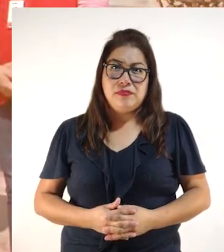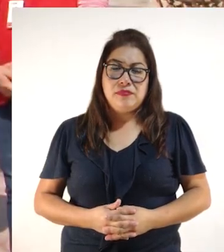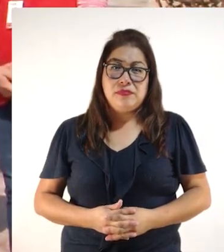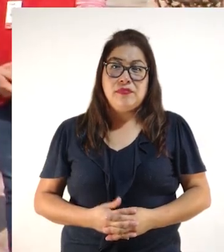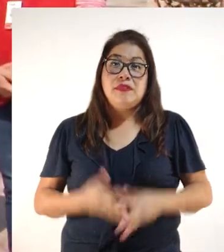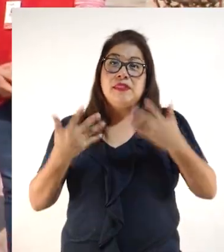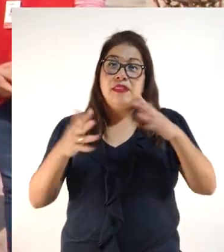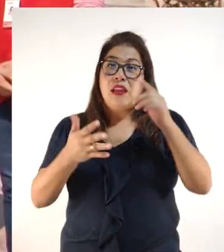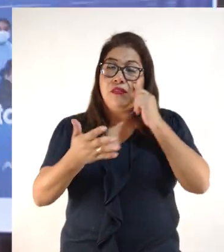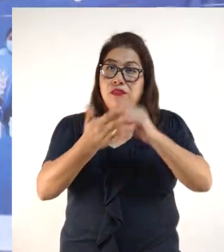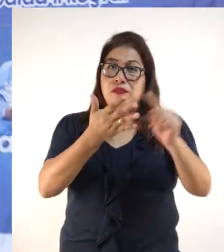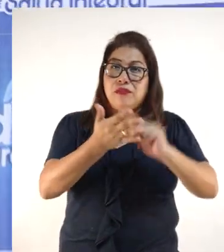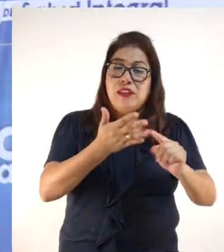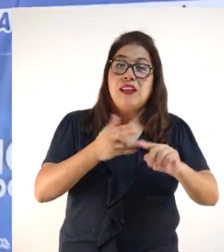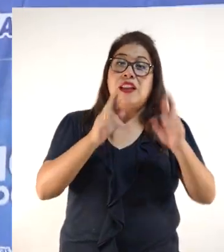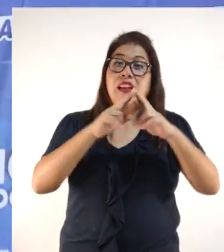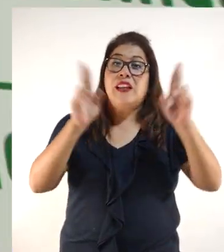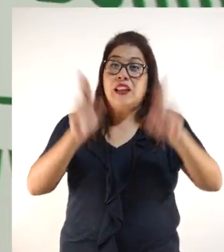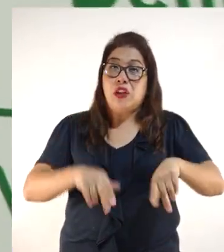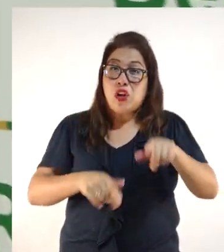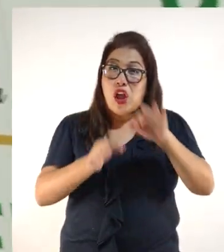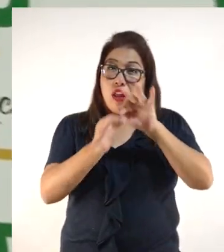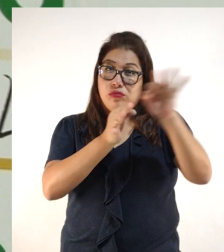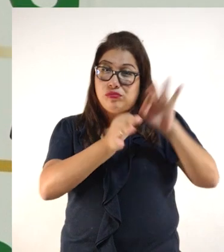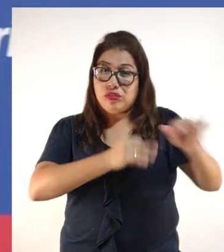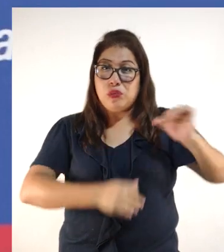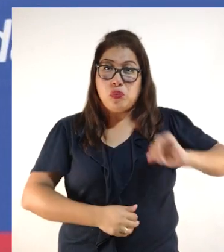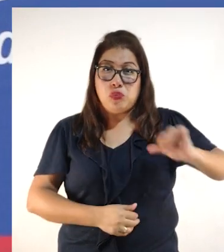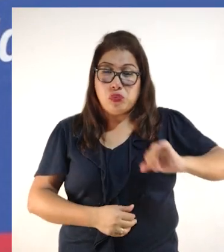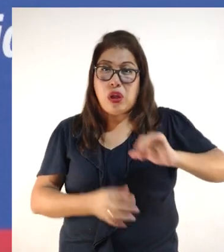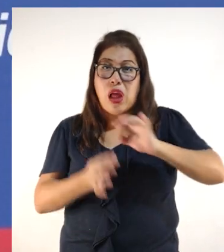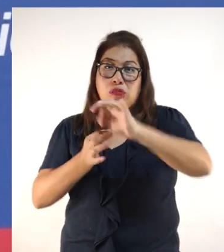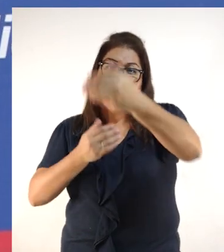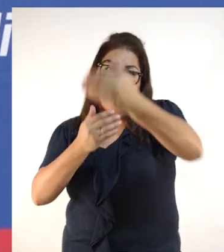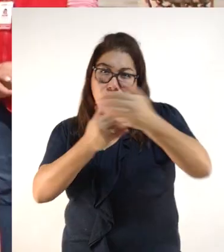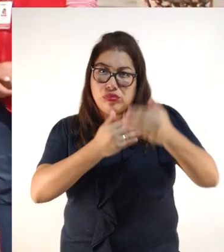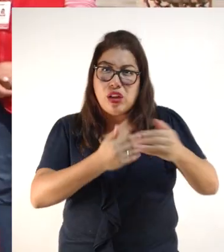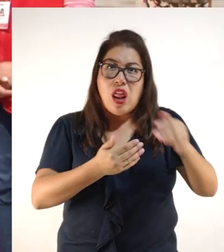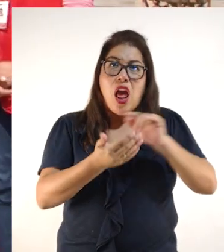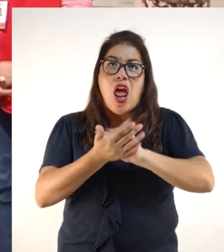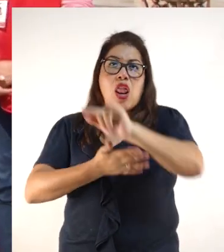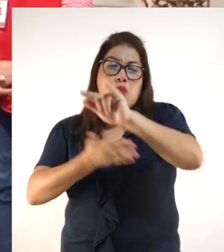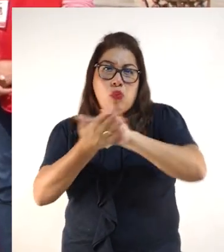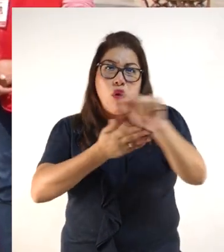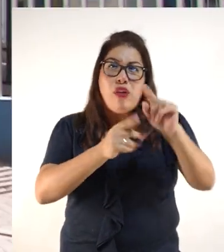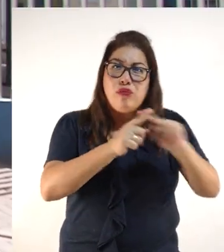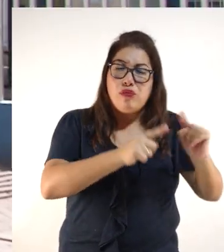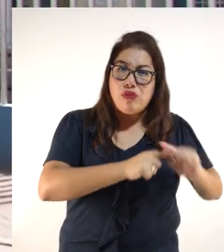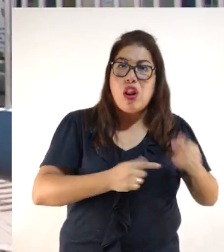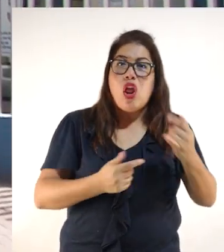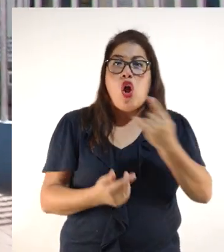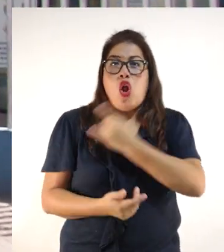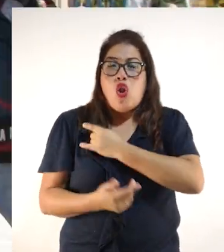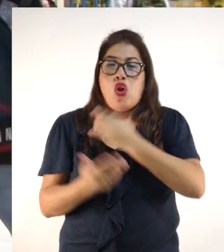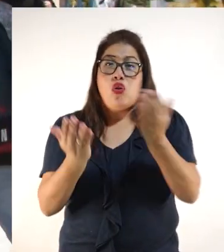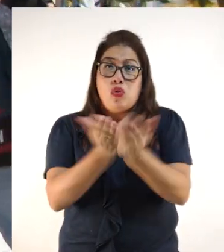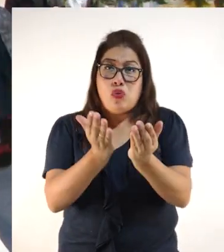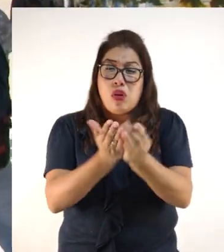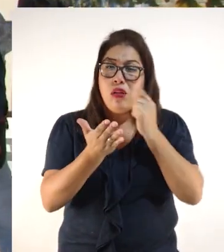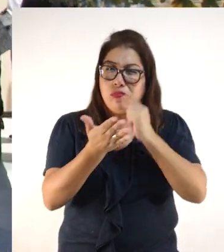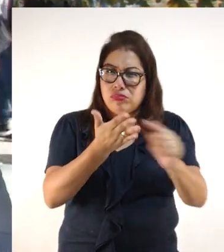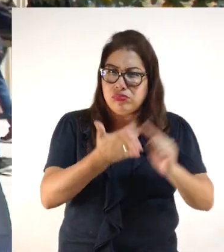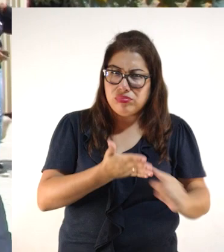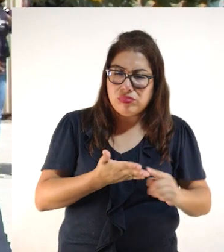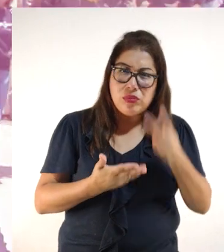Hemos fiscalizado el gobierno regional, municipalidades provinciales, distritales, aeropuertos, colegios, universidades.